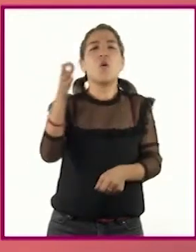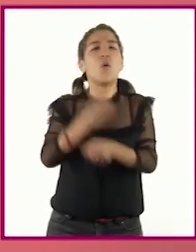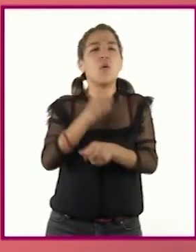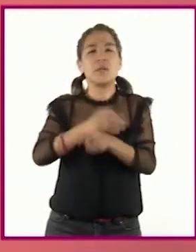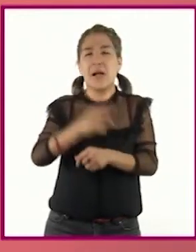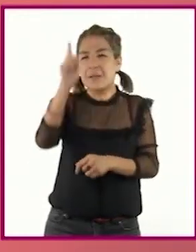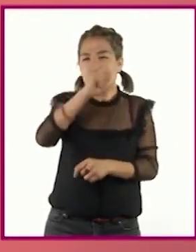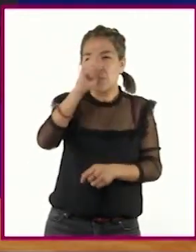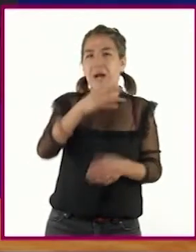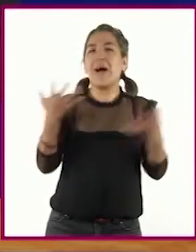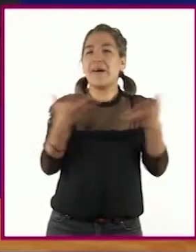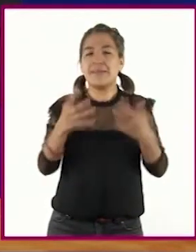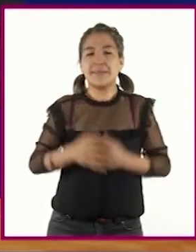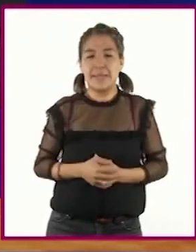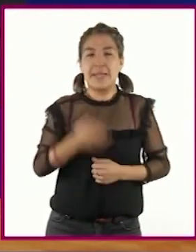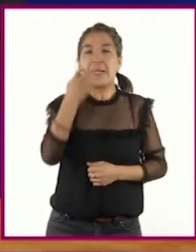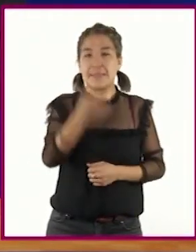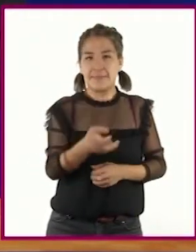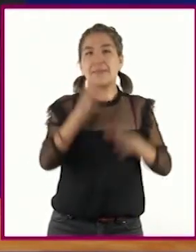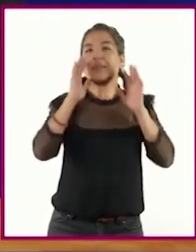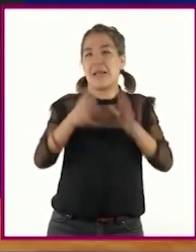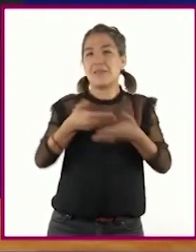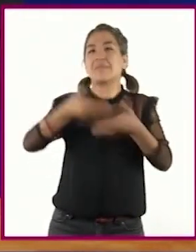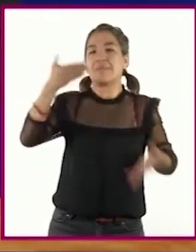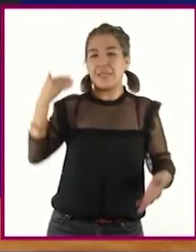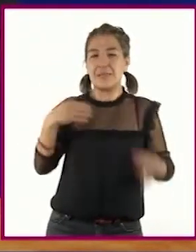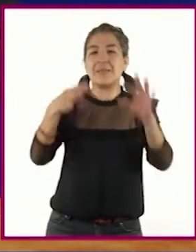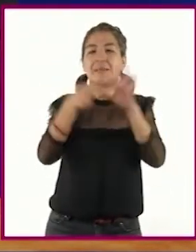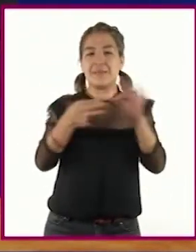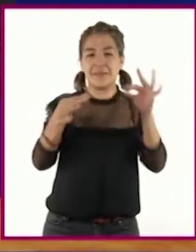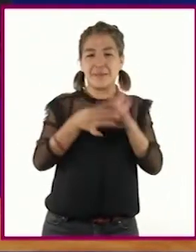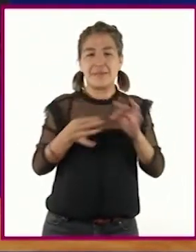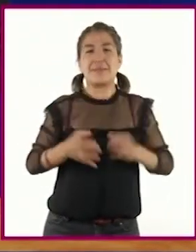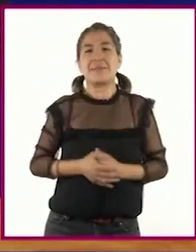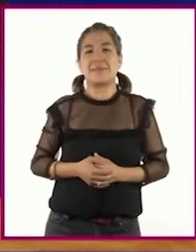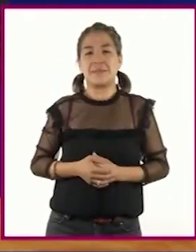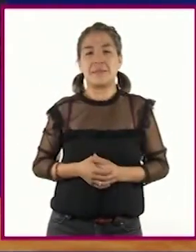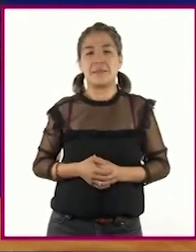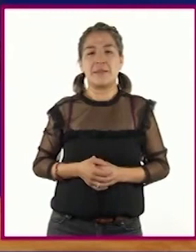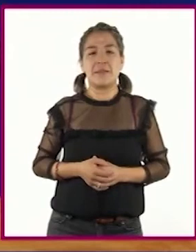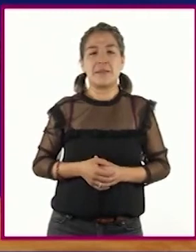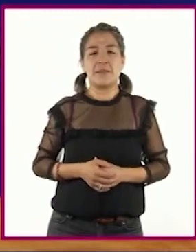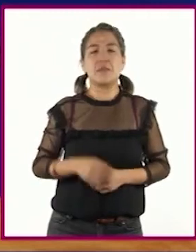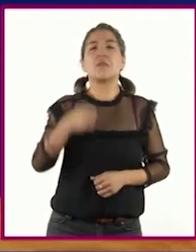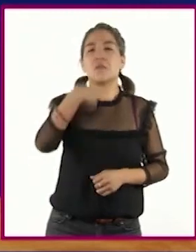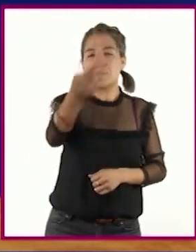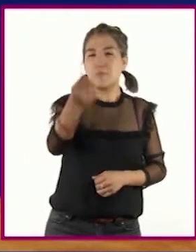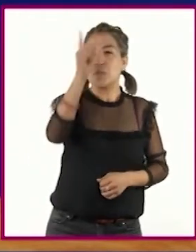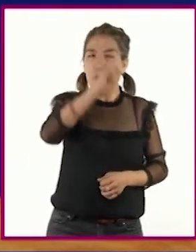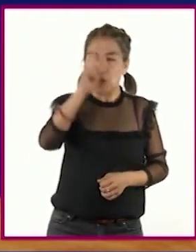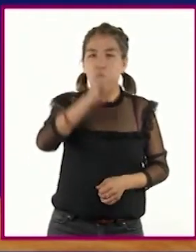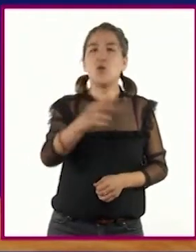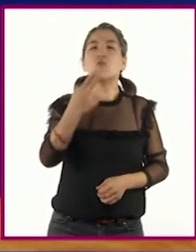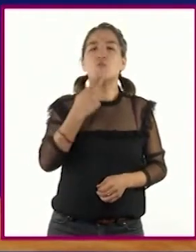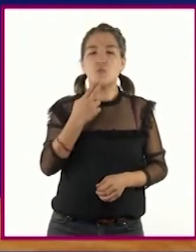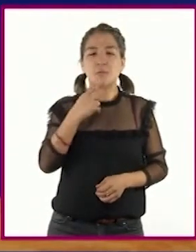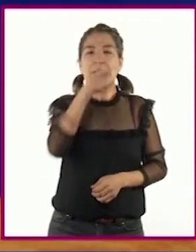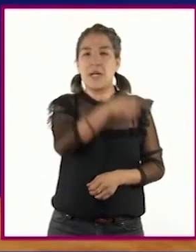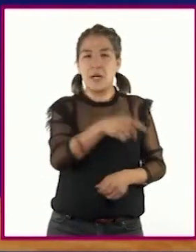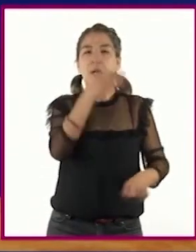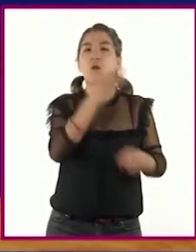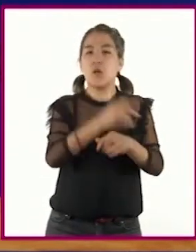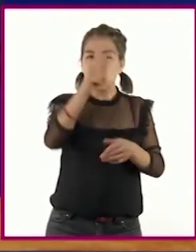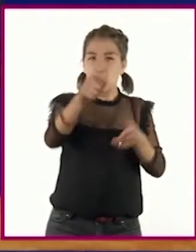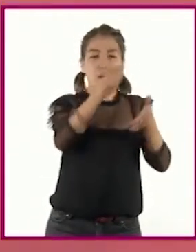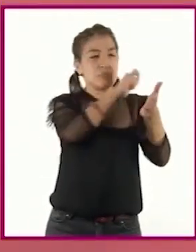ese caso? Es algo que ya habíamos mencionado anteriormente. Les sugiero que utilicen este